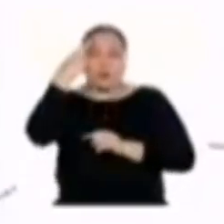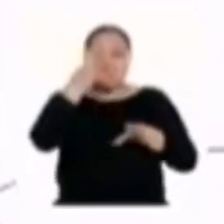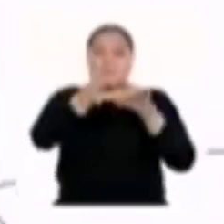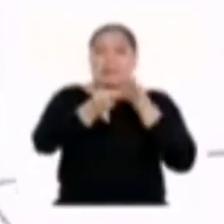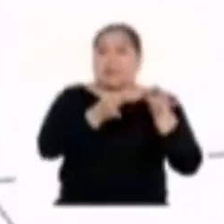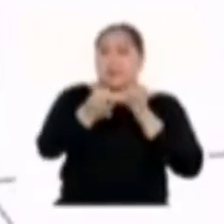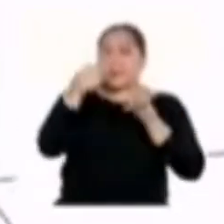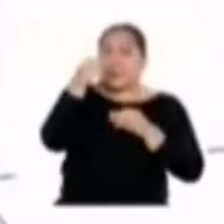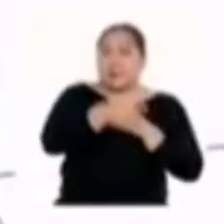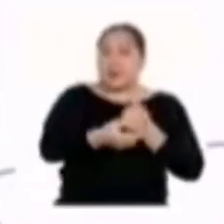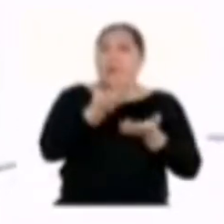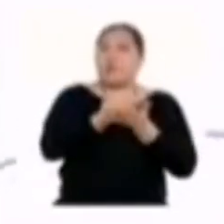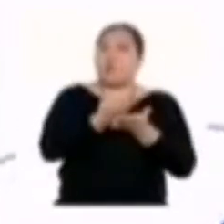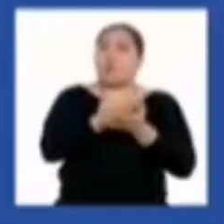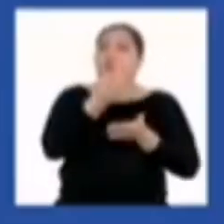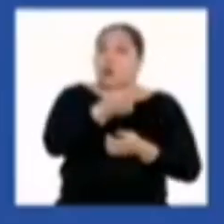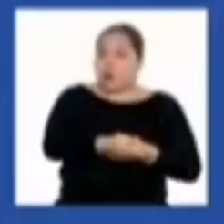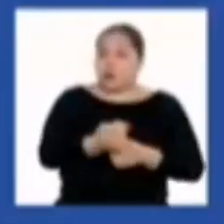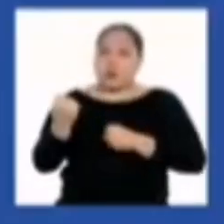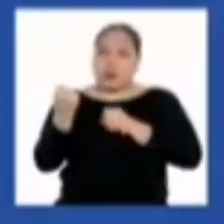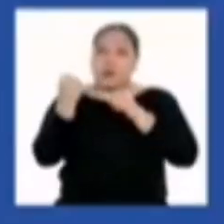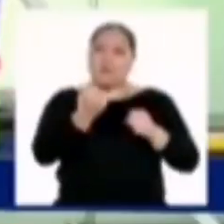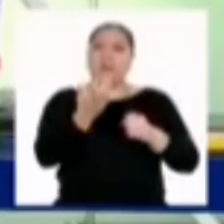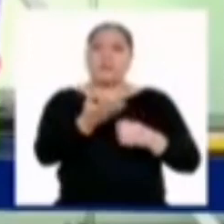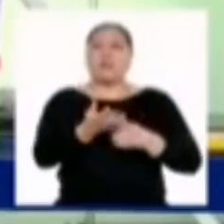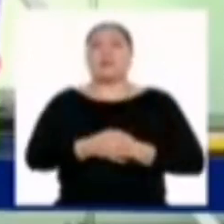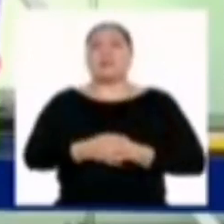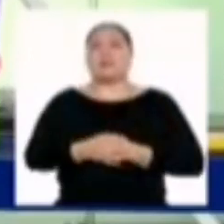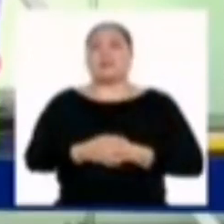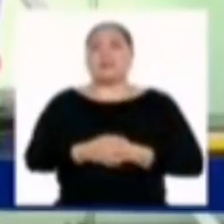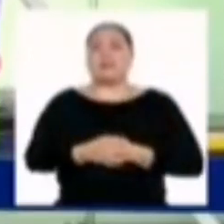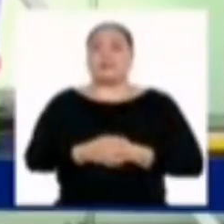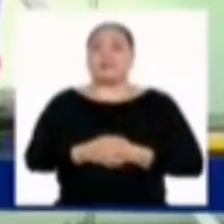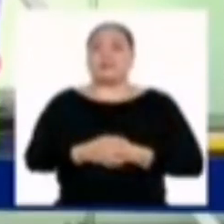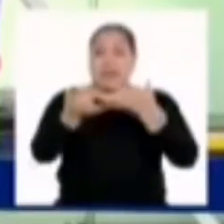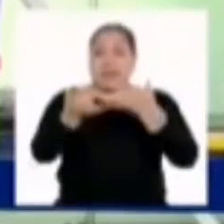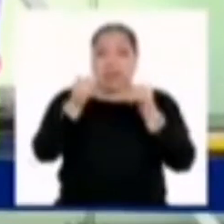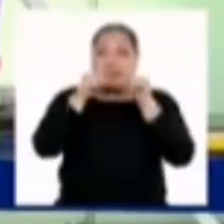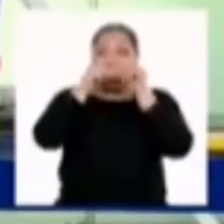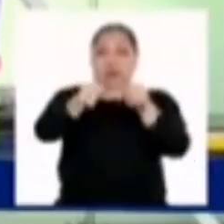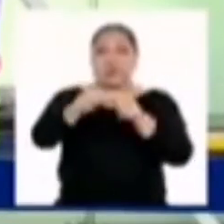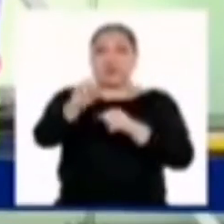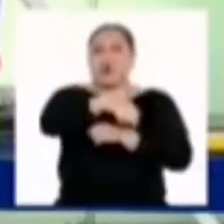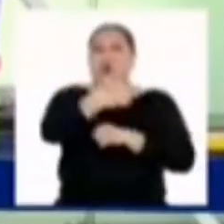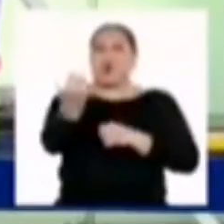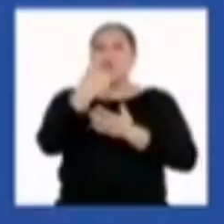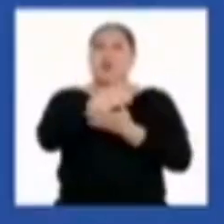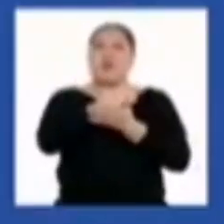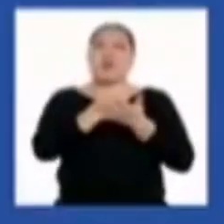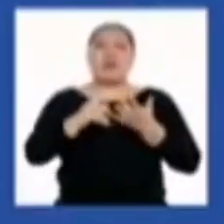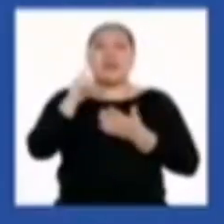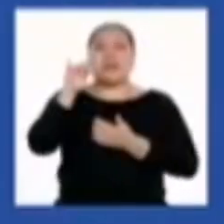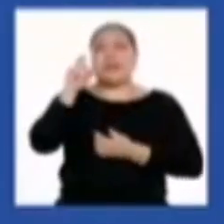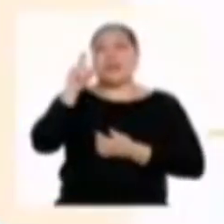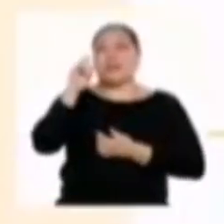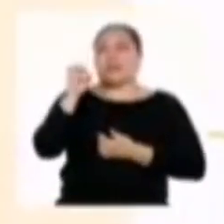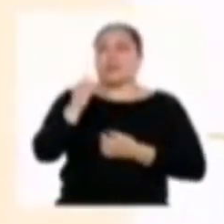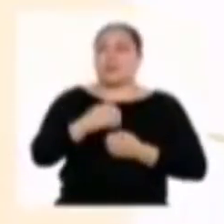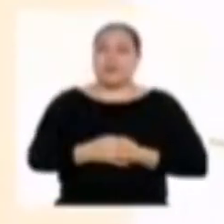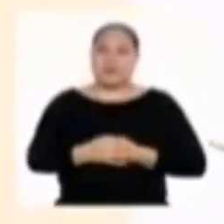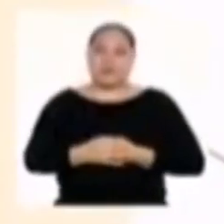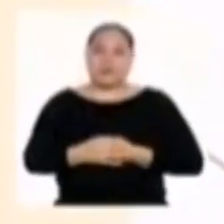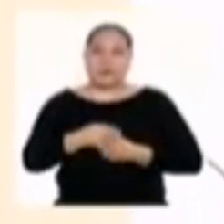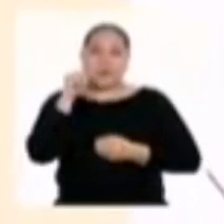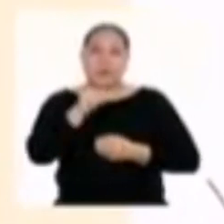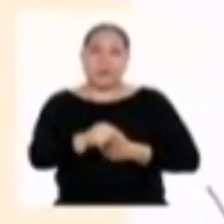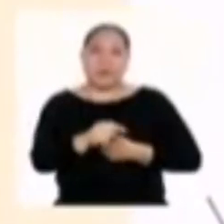justifican, sustentan y ratifican. Ahora continuemos con la siguiente parte del texto.